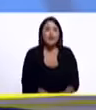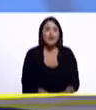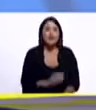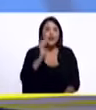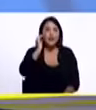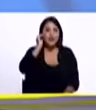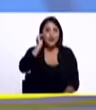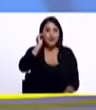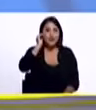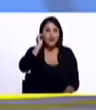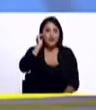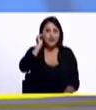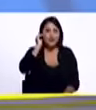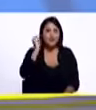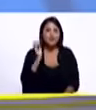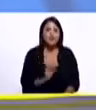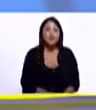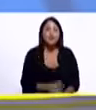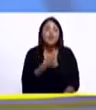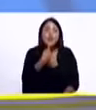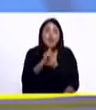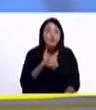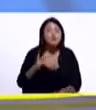se decía, en consideración.